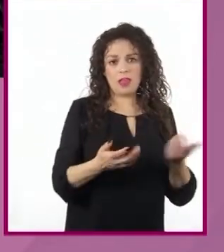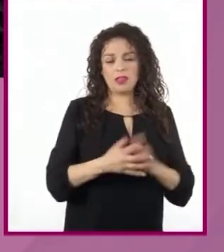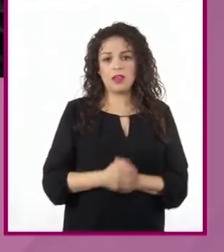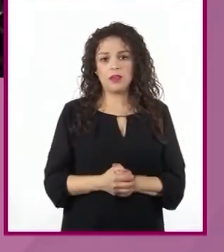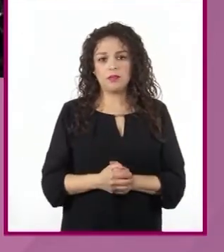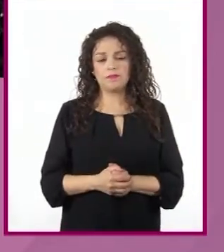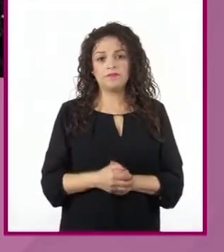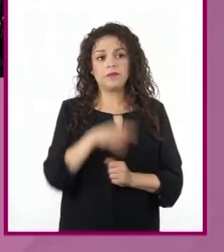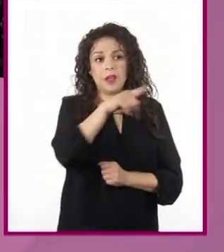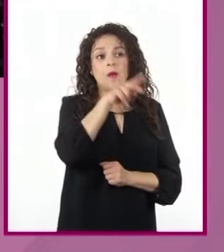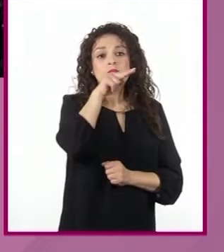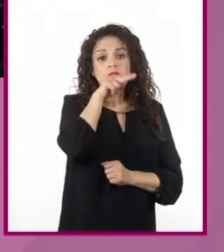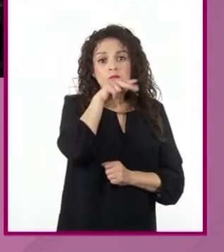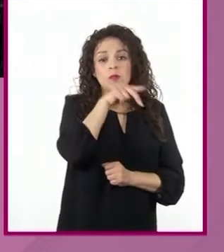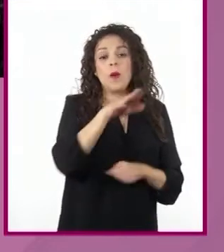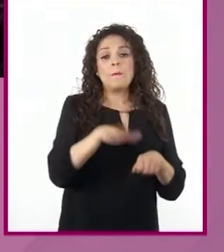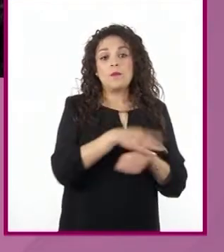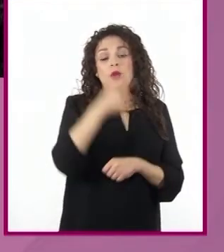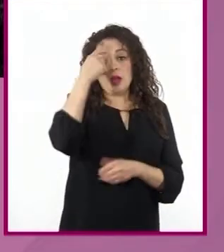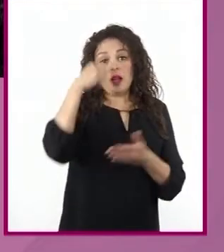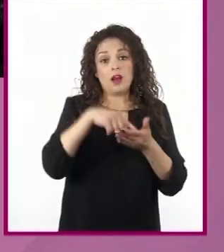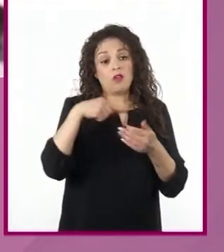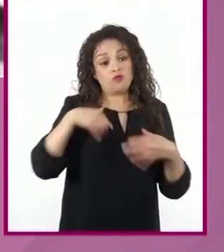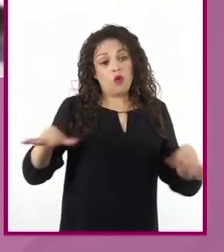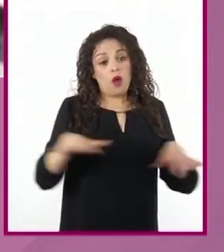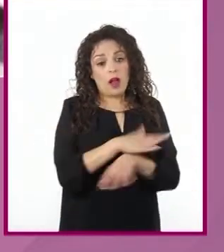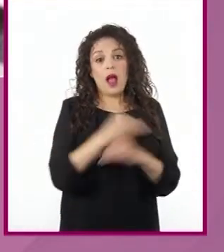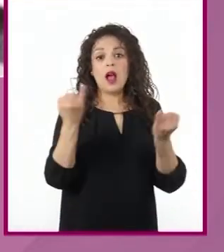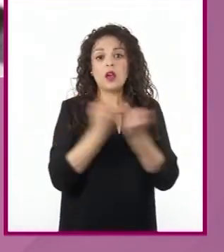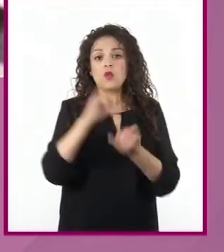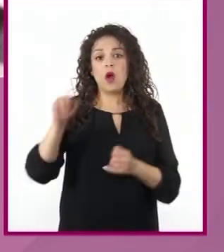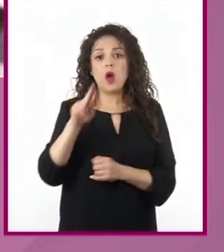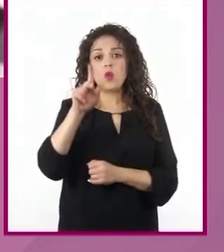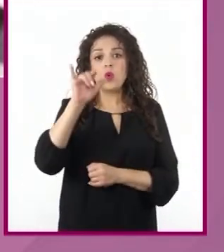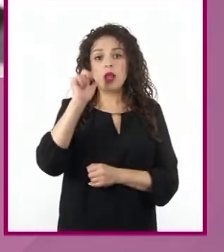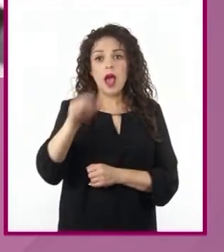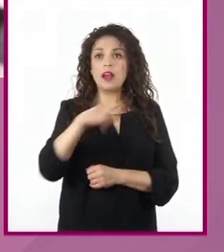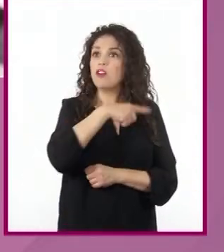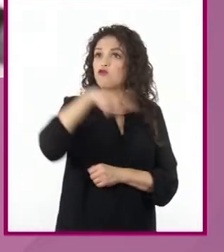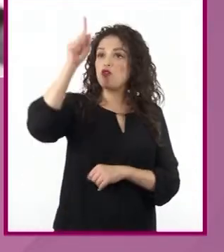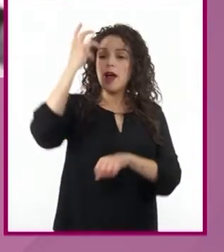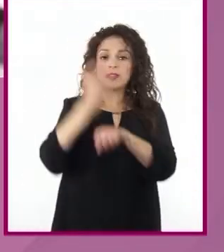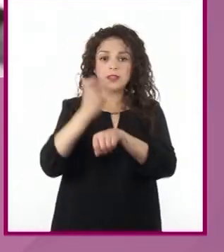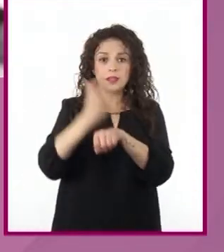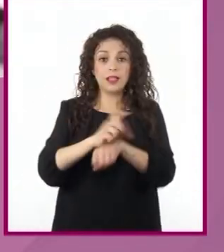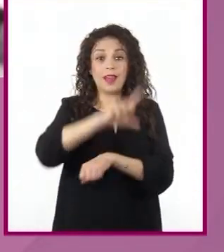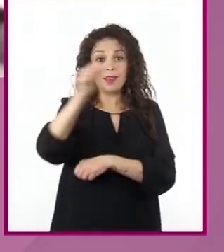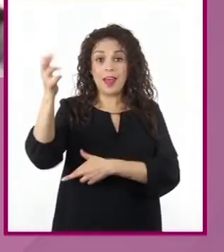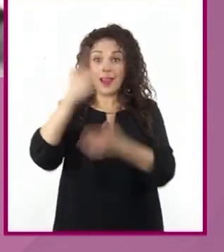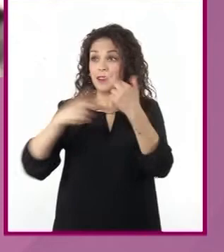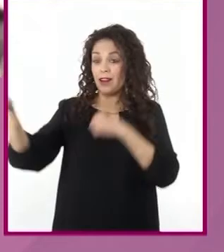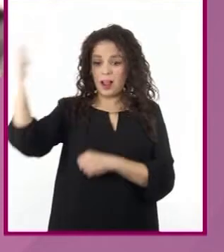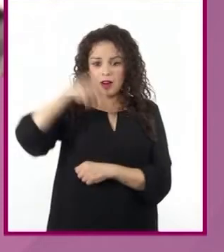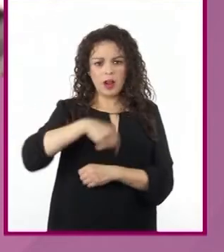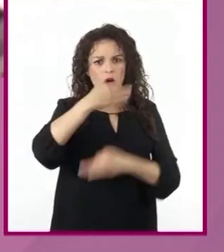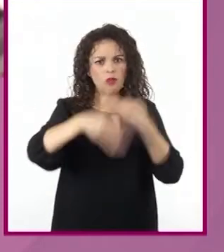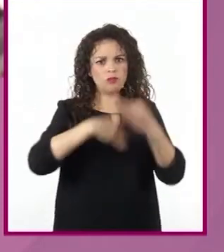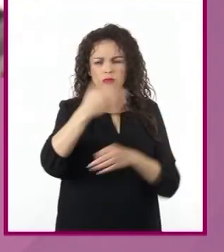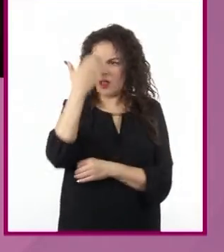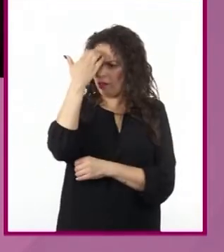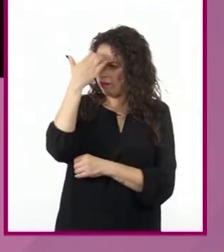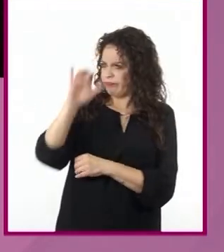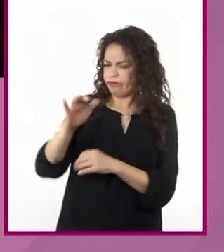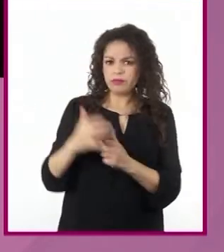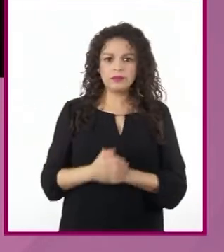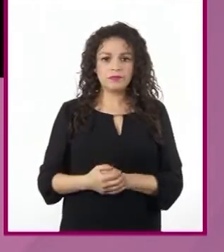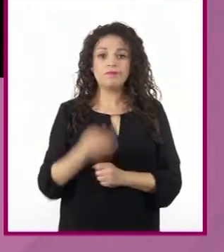cambie, como le pasó a Julián, que se fue a Estados Unidos y cuando regresó nadie lo reconocía. Me pondría triste no volver a ver a mis